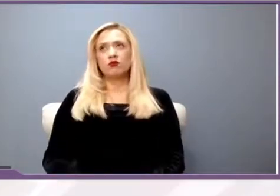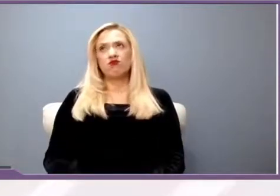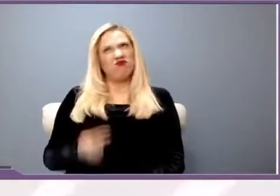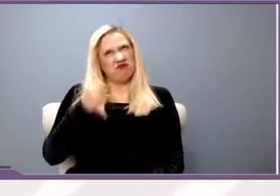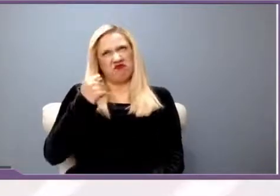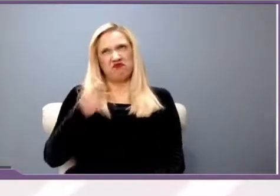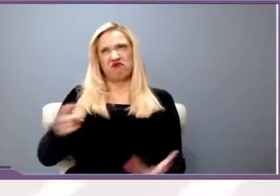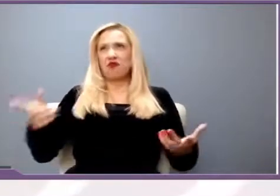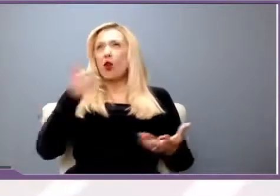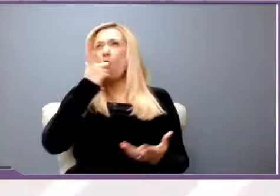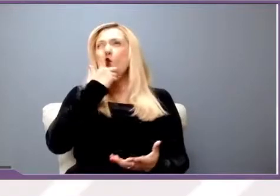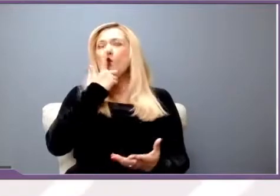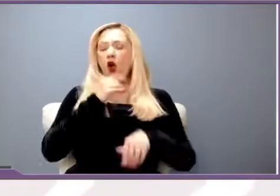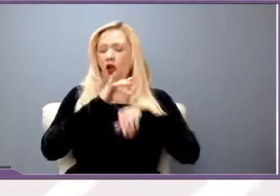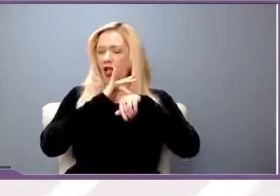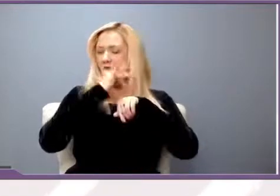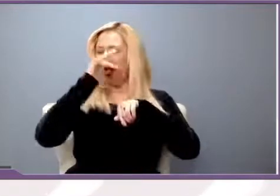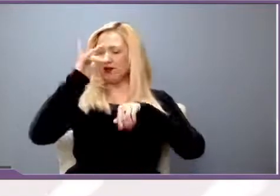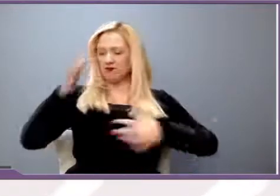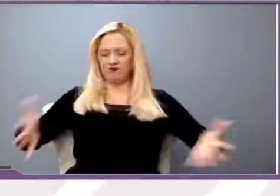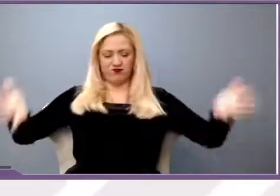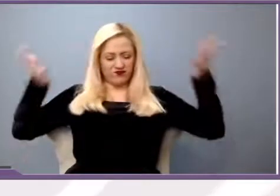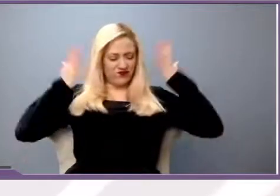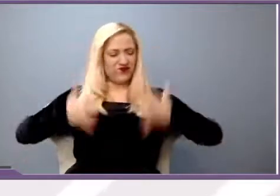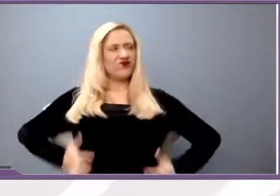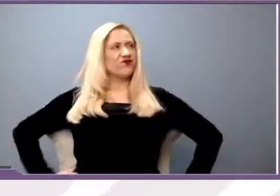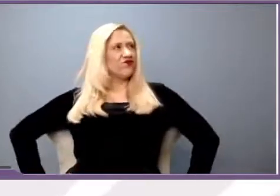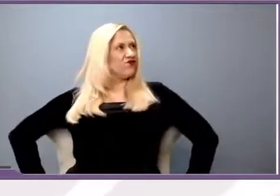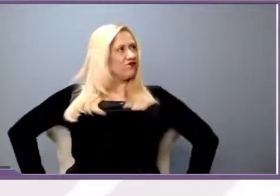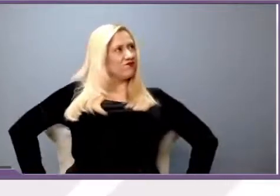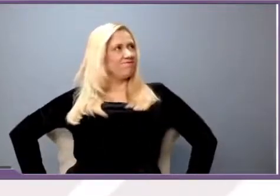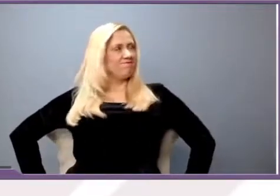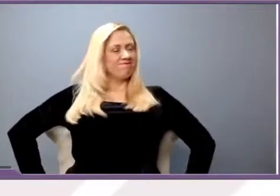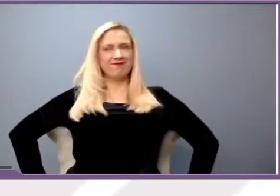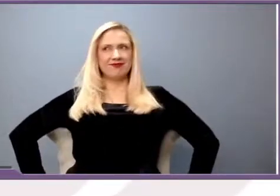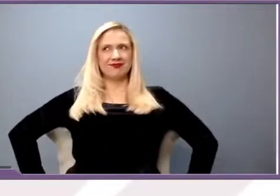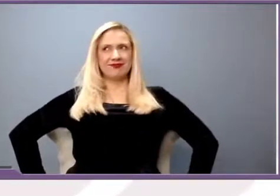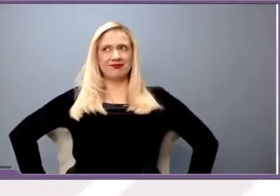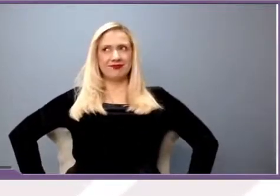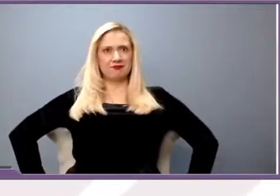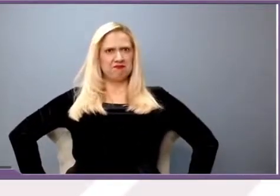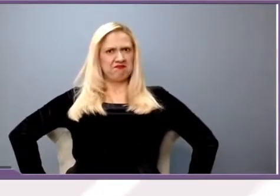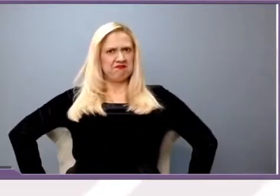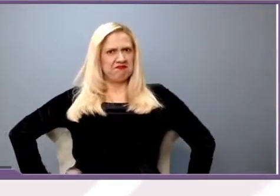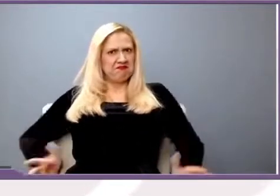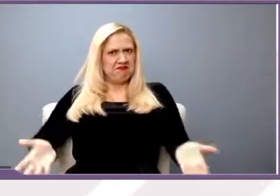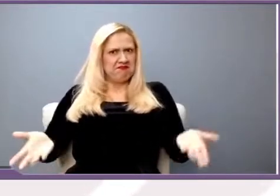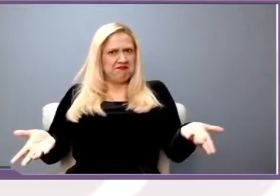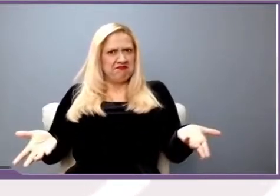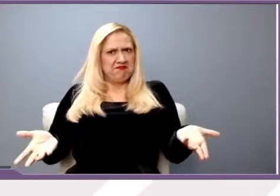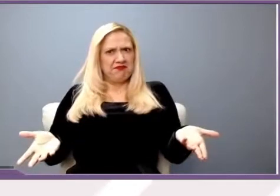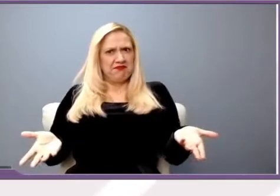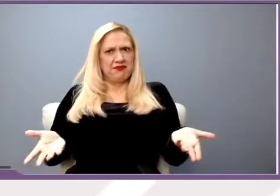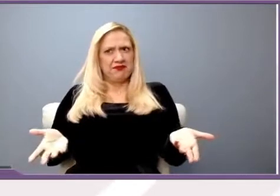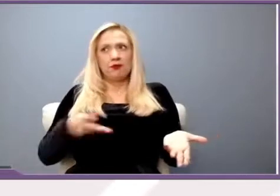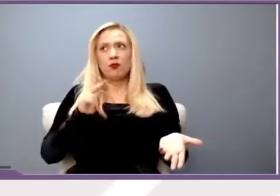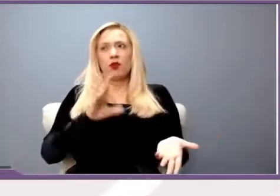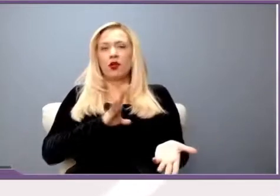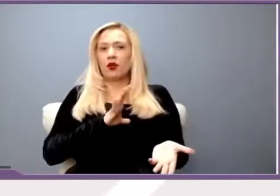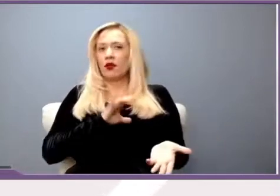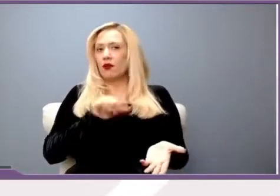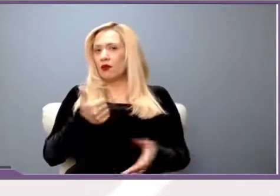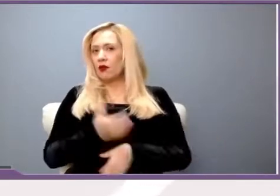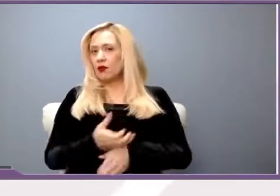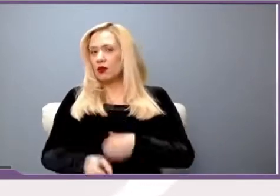con lentejuelas y salir al mundo, es cuando estás ahí en la disidencia. Pero antes de esas como acciones tan llamativas, hay un montón de cosas